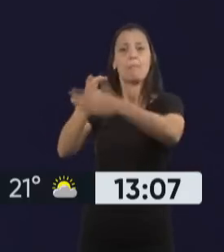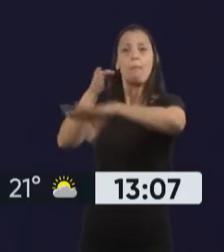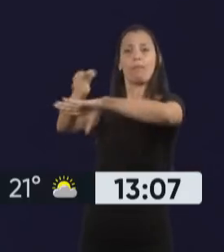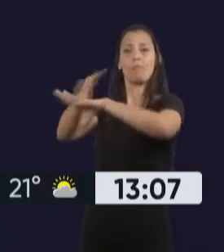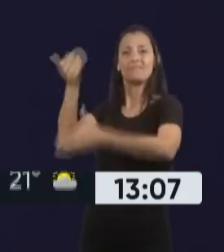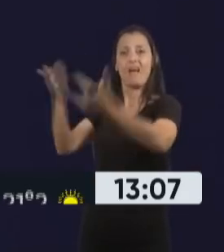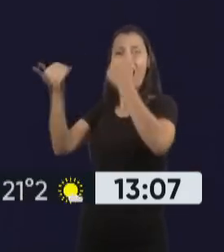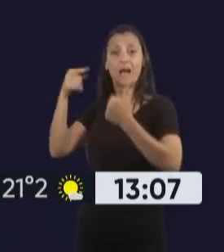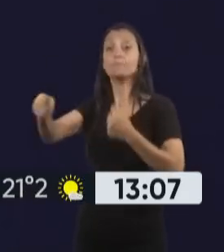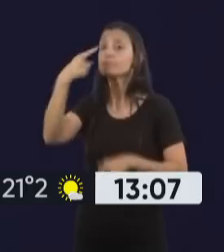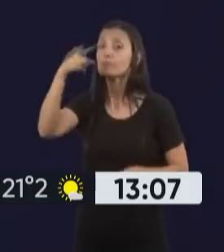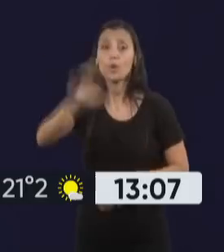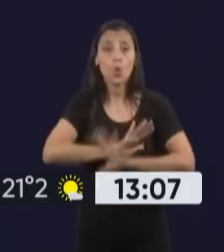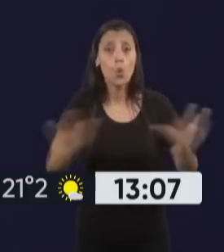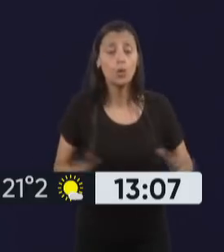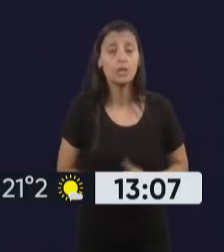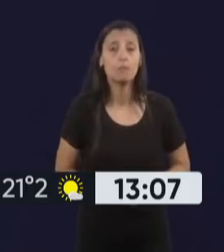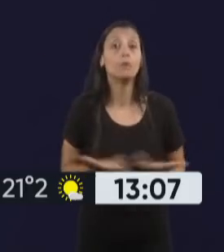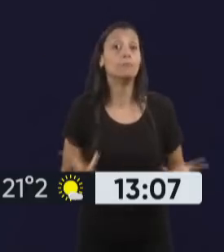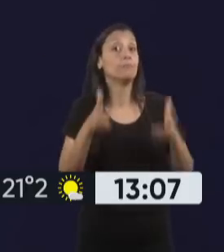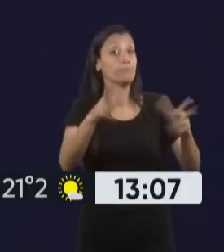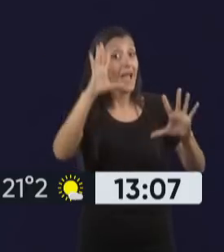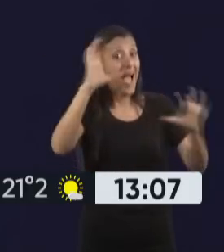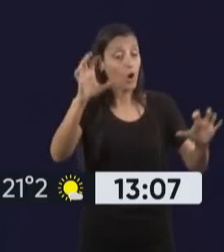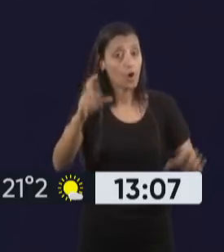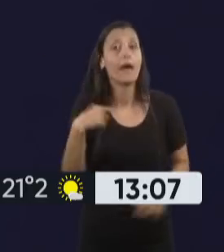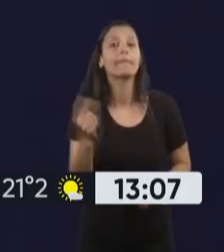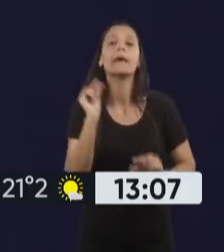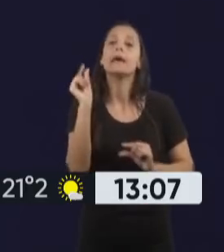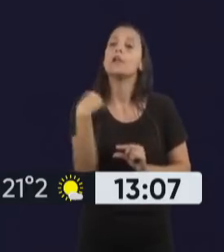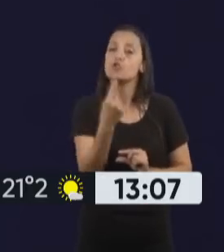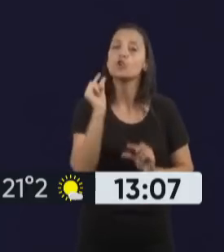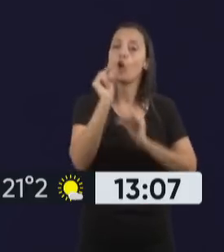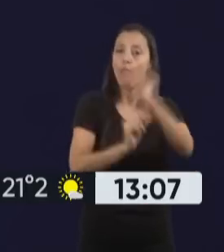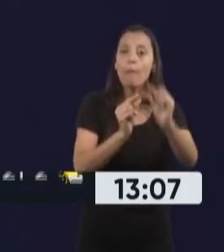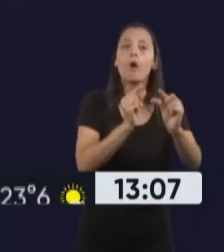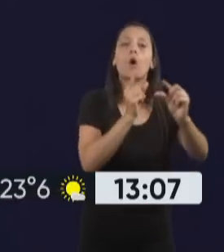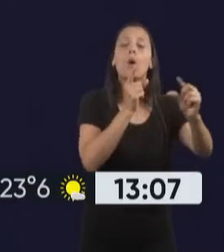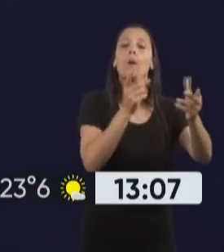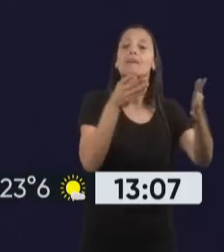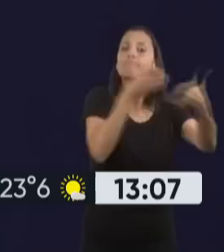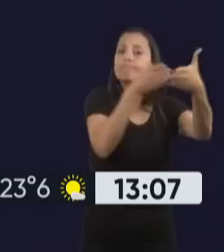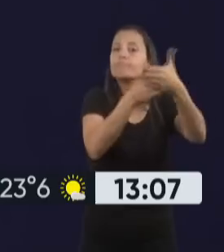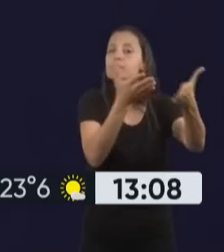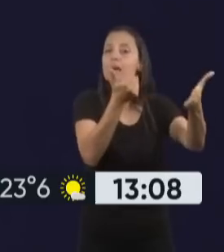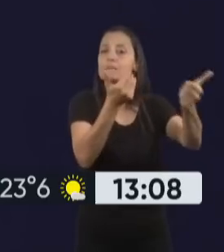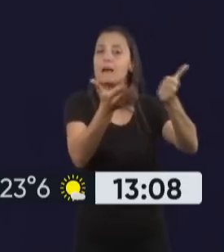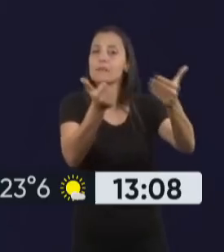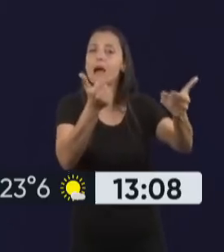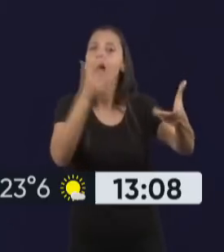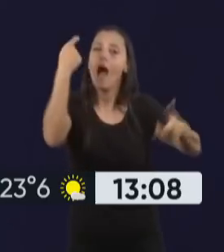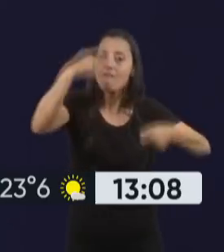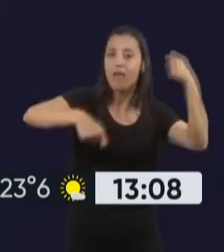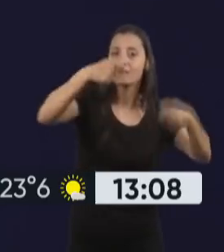levantamiento final del cepo, porque te recuerdo que se van levantando restricciones todas las semanas, se va a dar